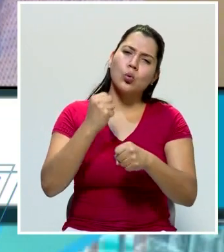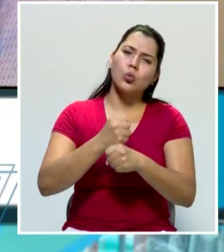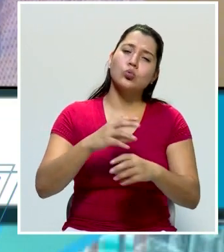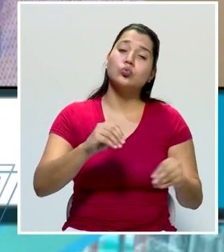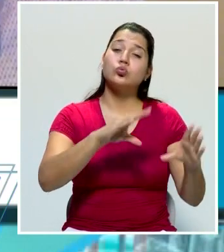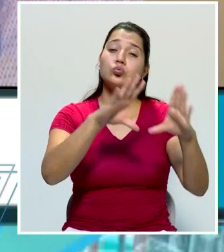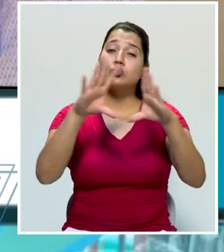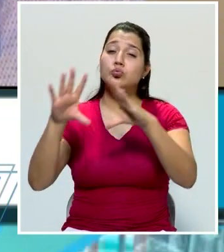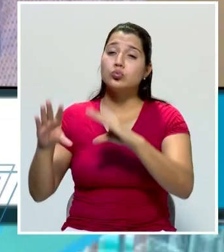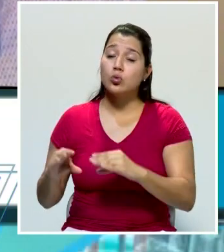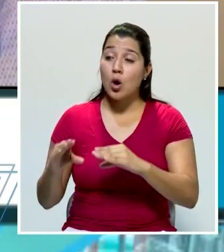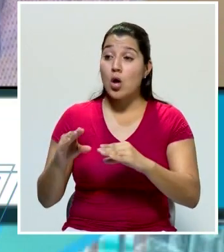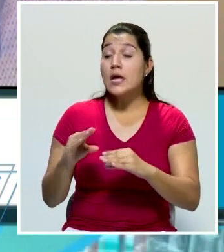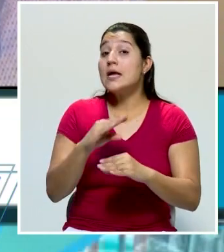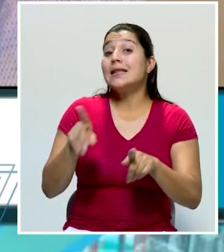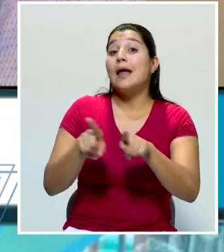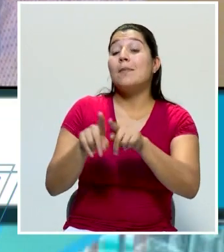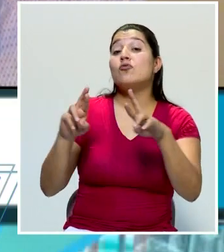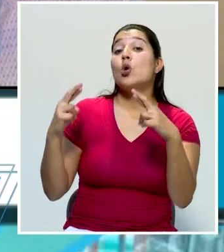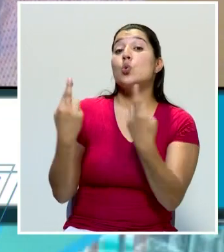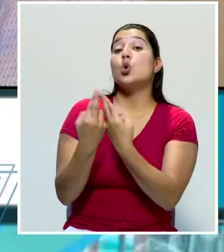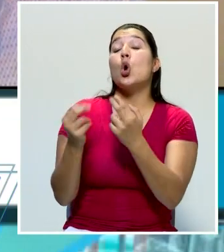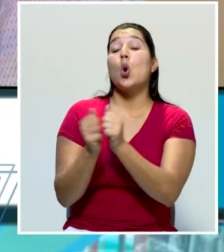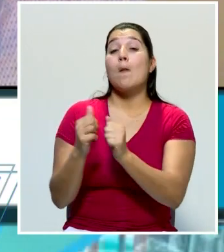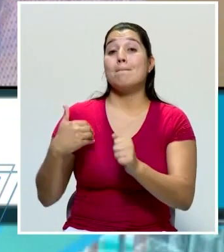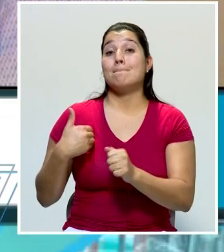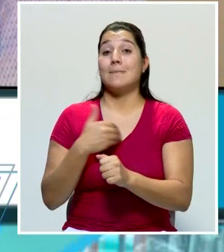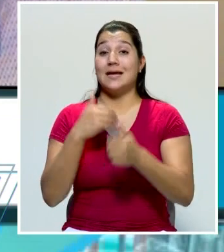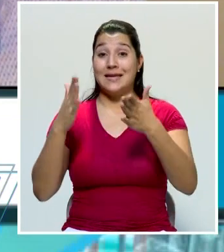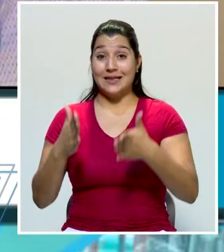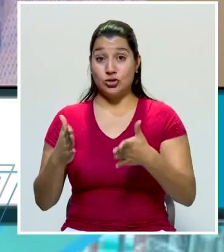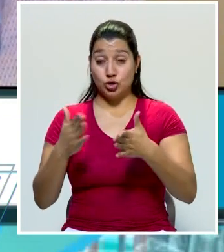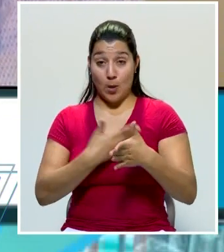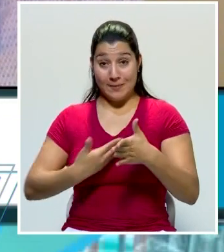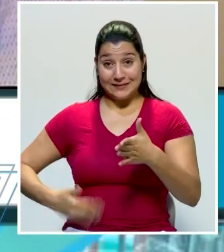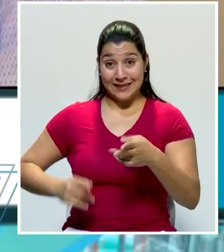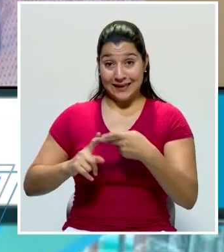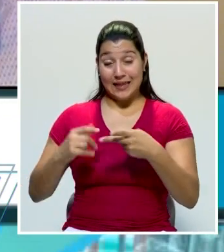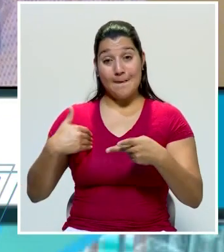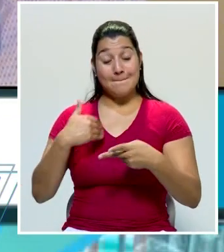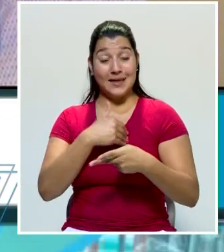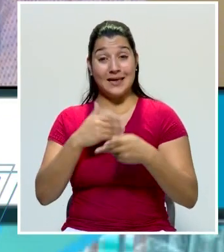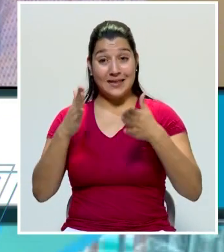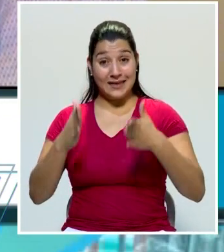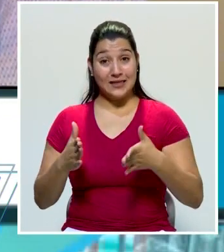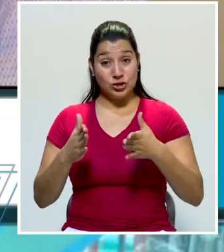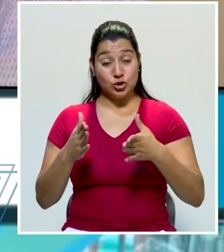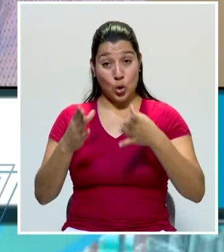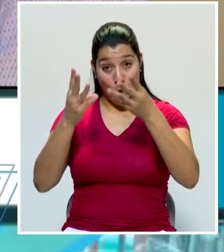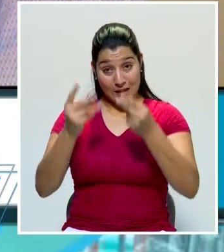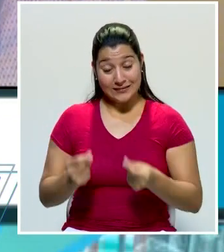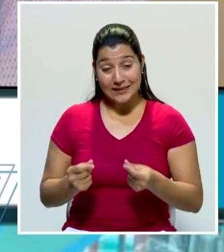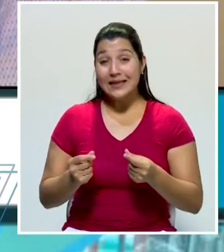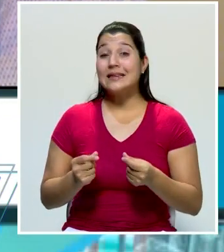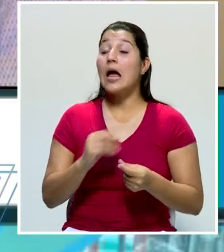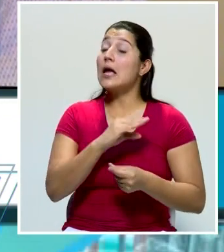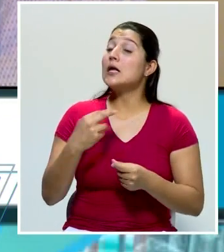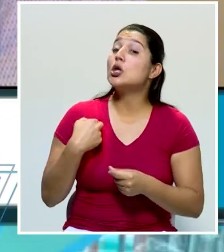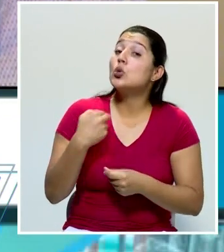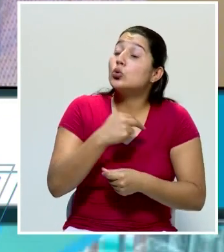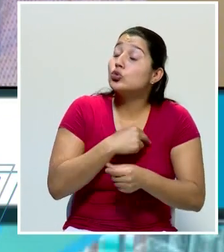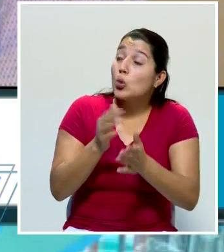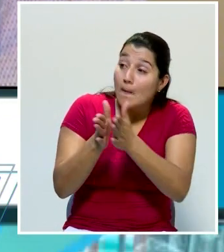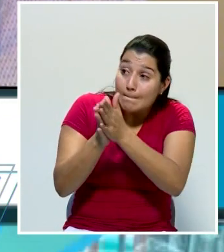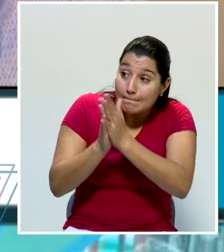de la Presidencia y el ministro de Hacienda, y hemos solicitado alguna información complementaria que estaremos